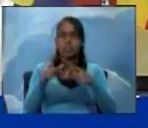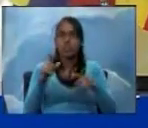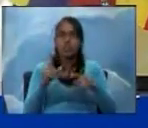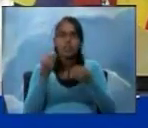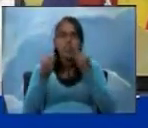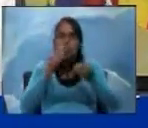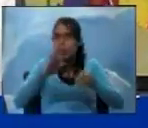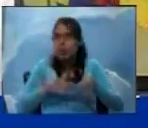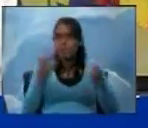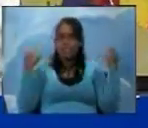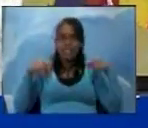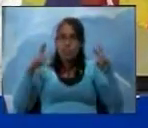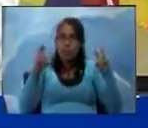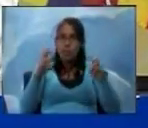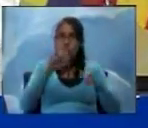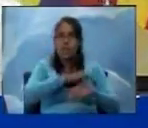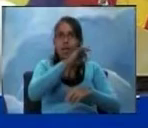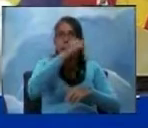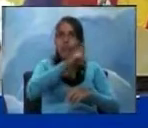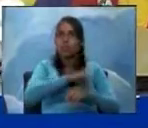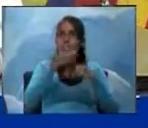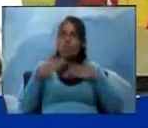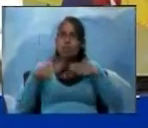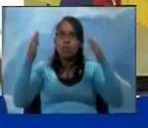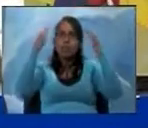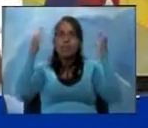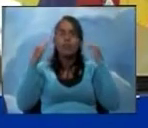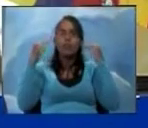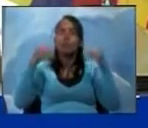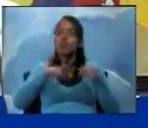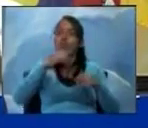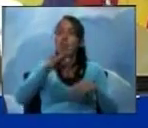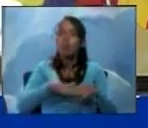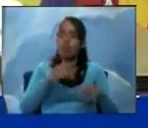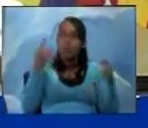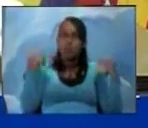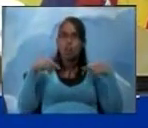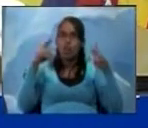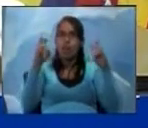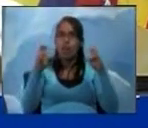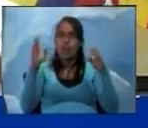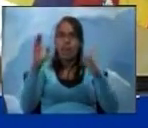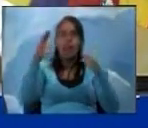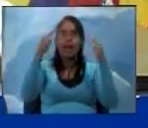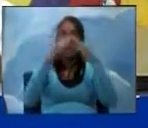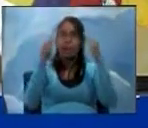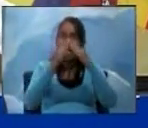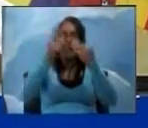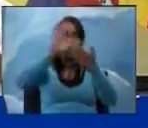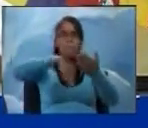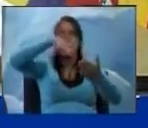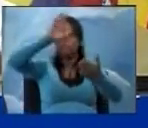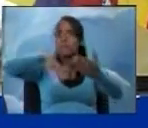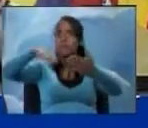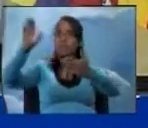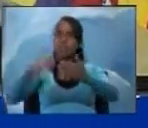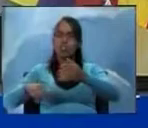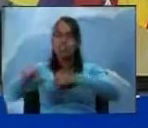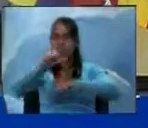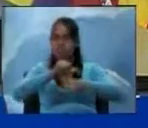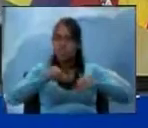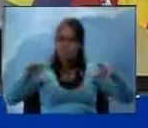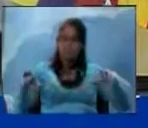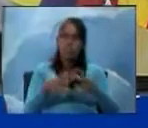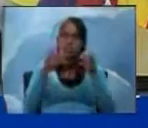renovar en el espíritu de mi mente? Yo puedo renovar la casa pintándola, echándole cemento